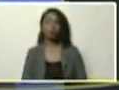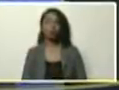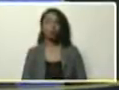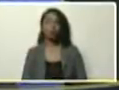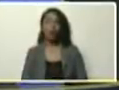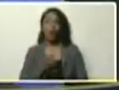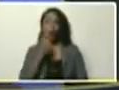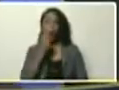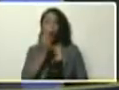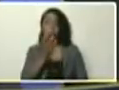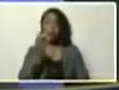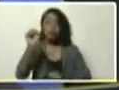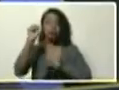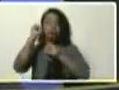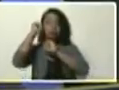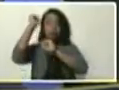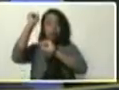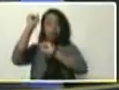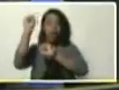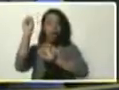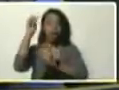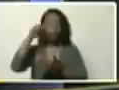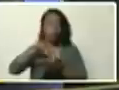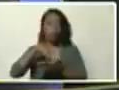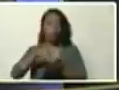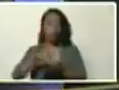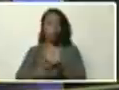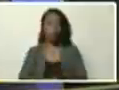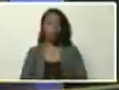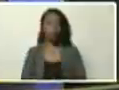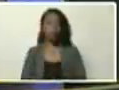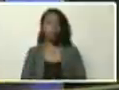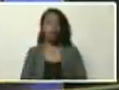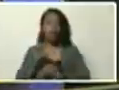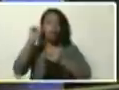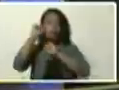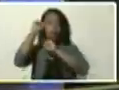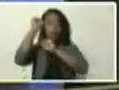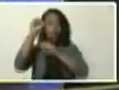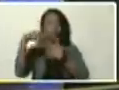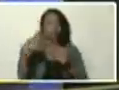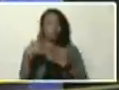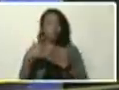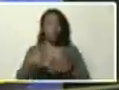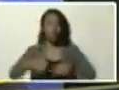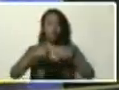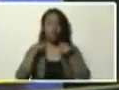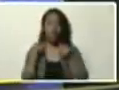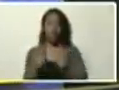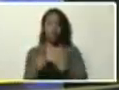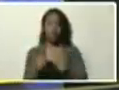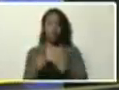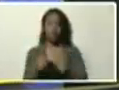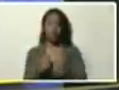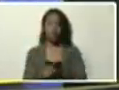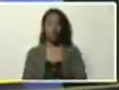Buena victoria en Miranda. Victoria contundente